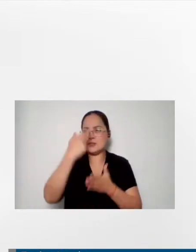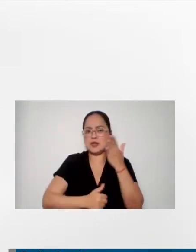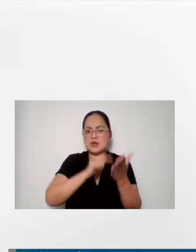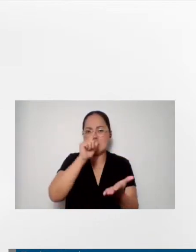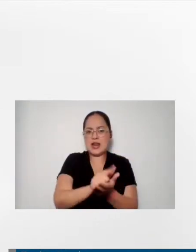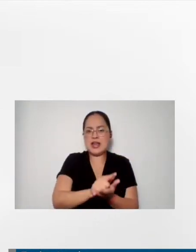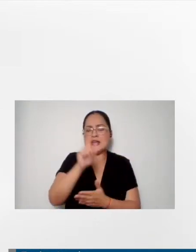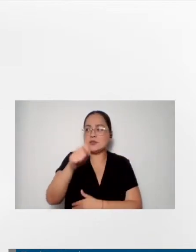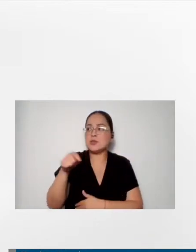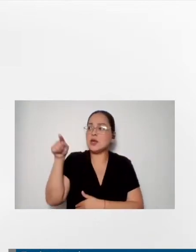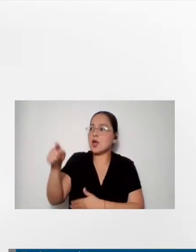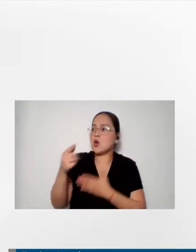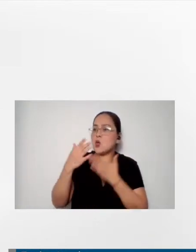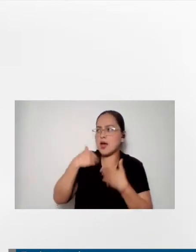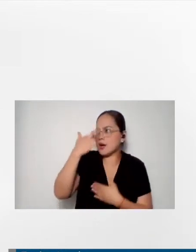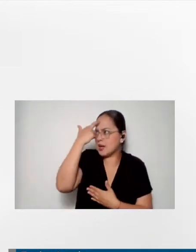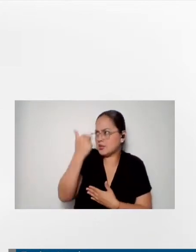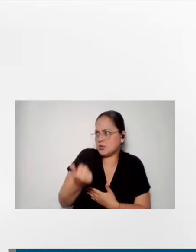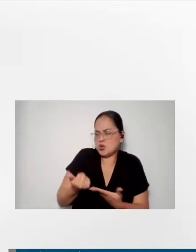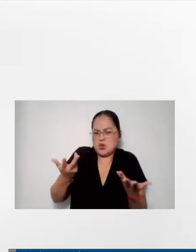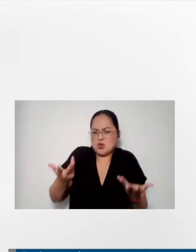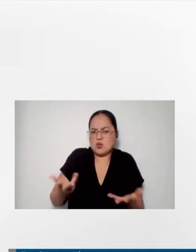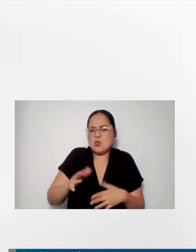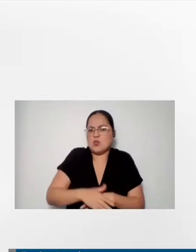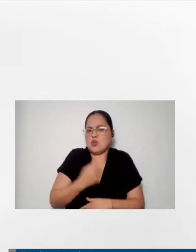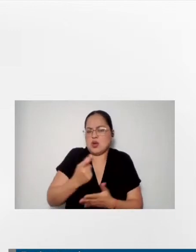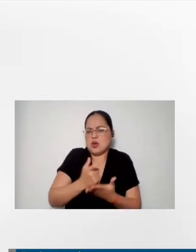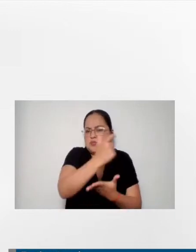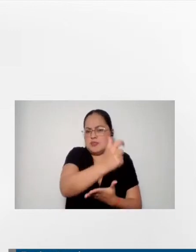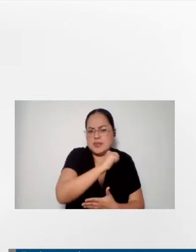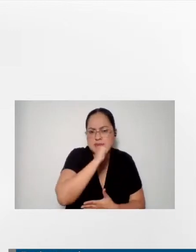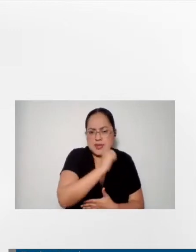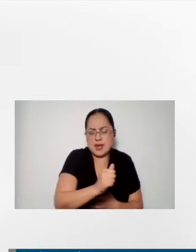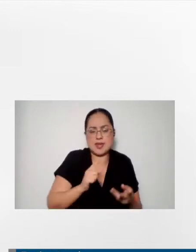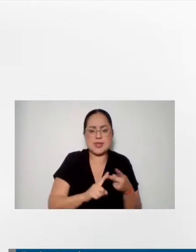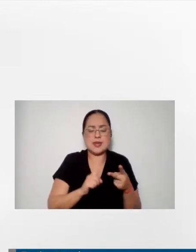el incumplimiento, que